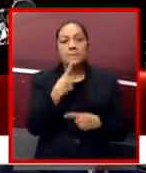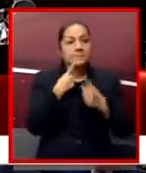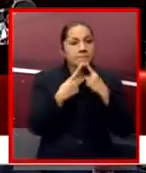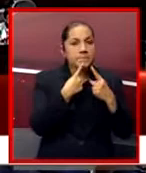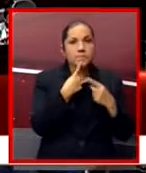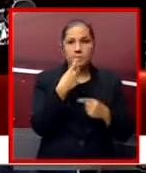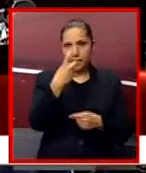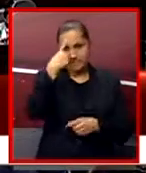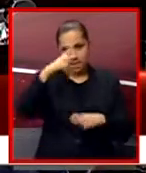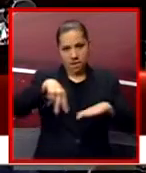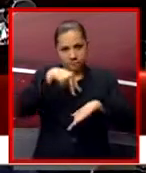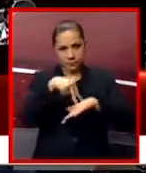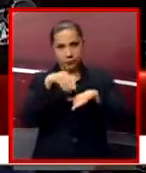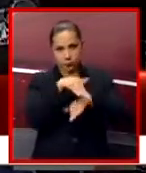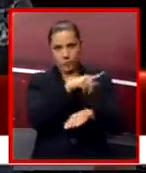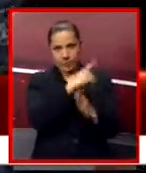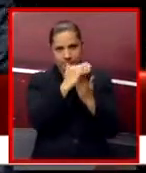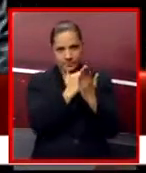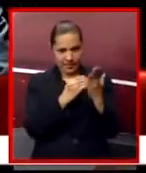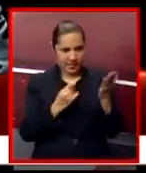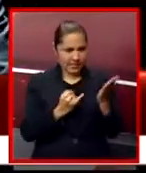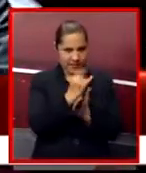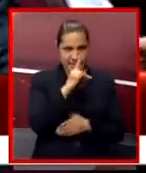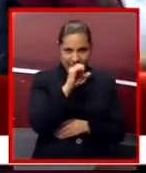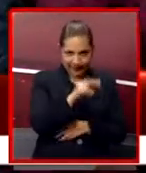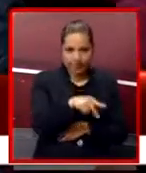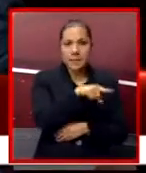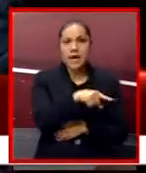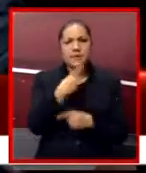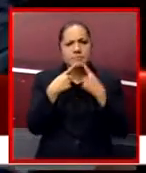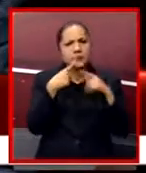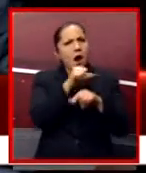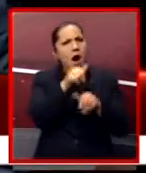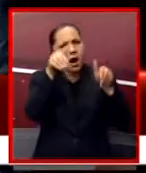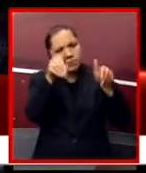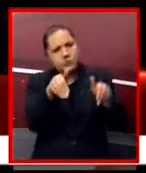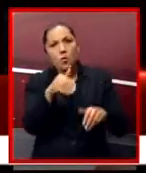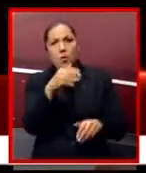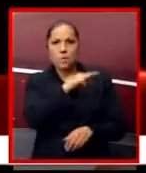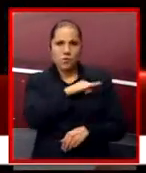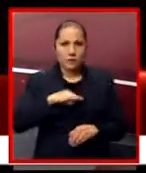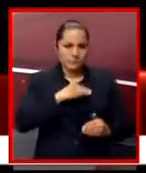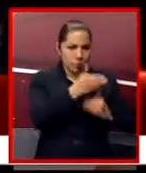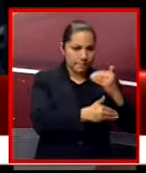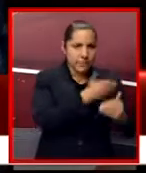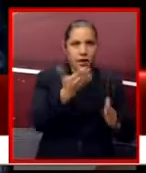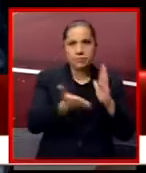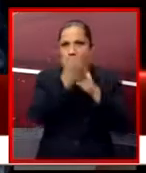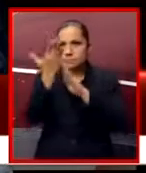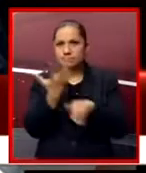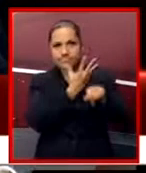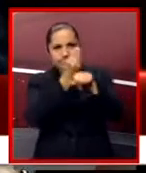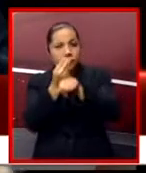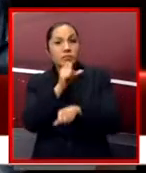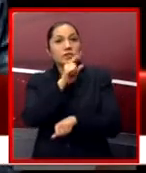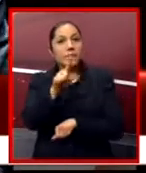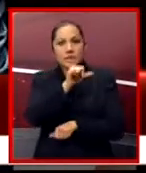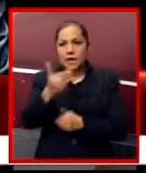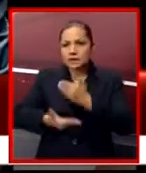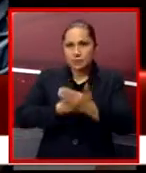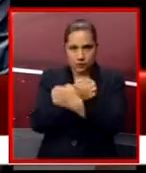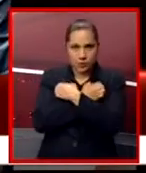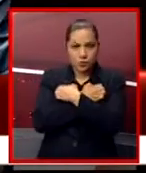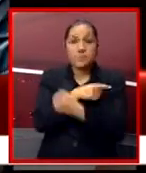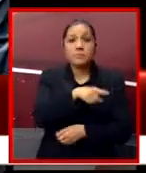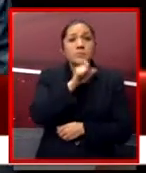mayor parte de los recursos se centraron en áreas como el desarrollo municipal, la infraestructura y los servicios educativos. Dijo además que derivado